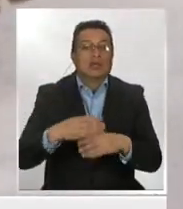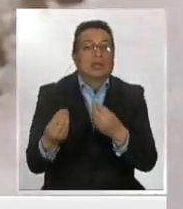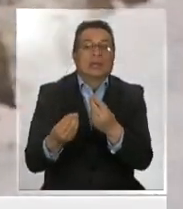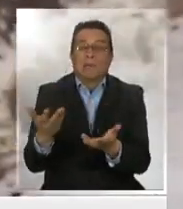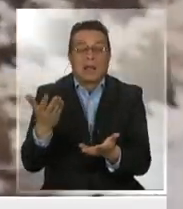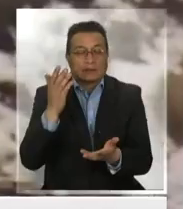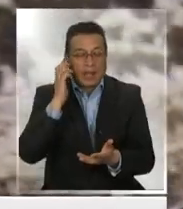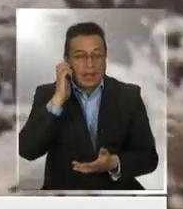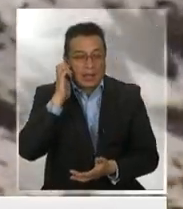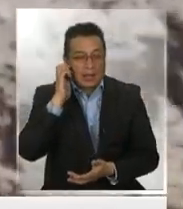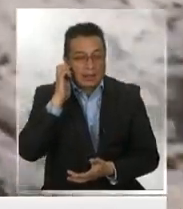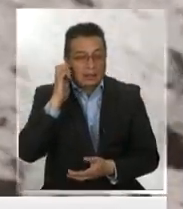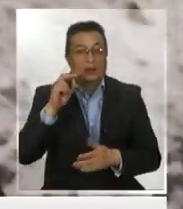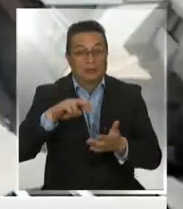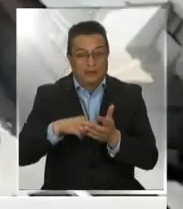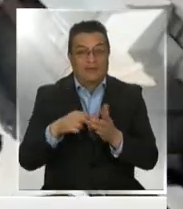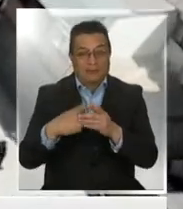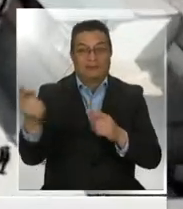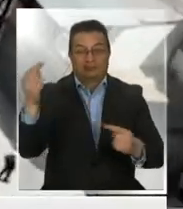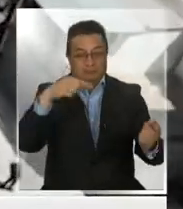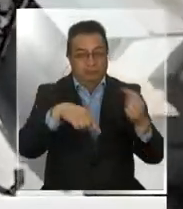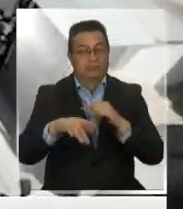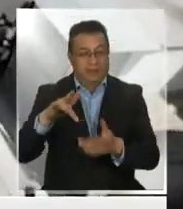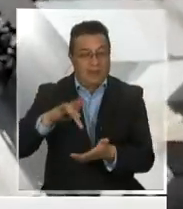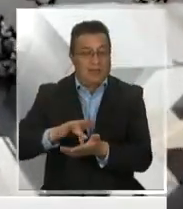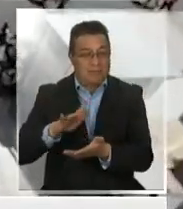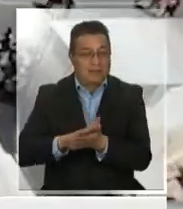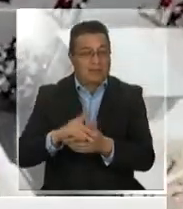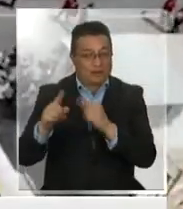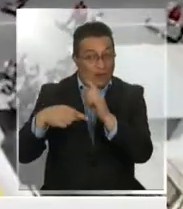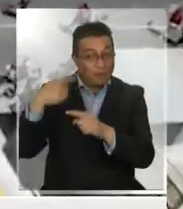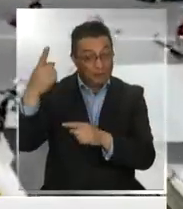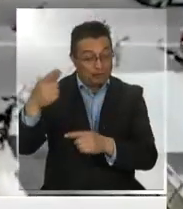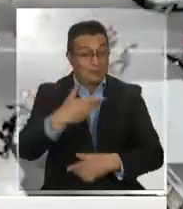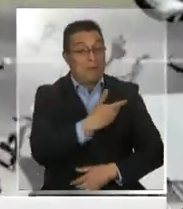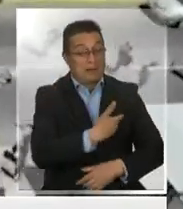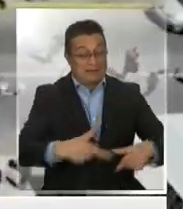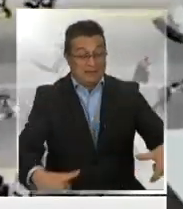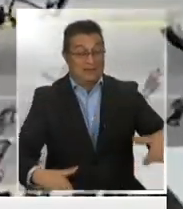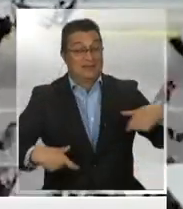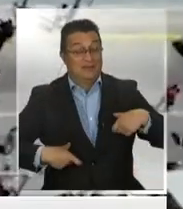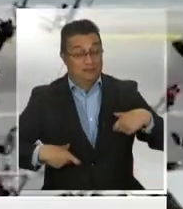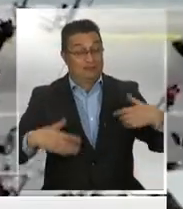La crisis migratoria, uno de los primeros pendientes del próximo presidente de Chile.